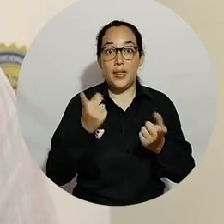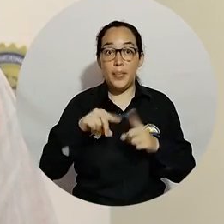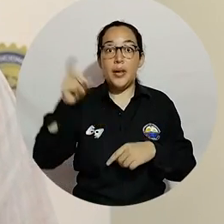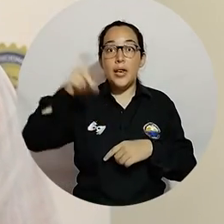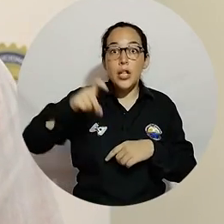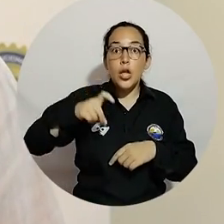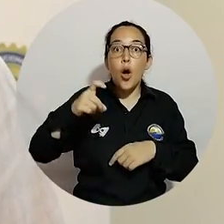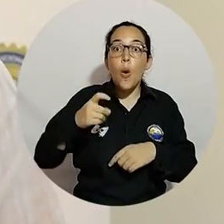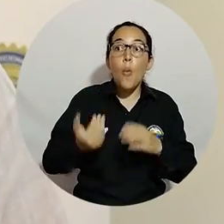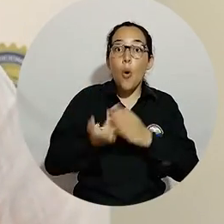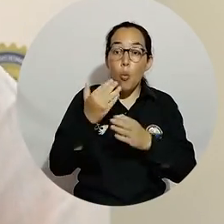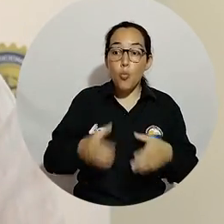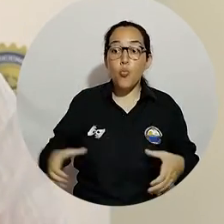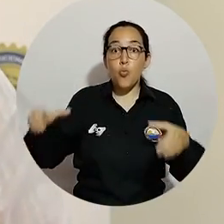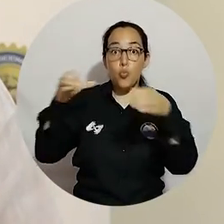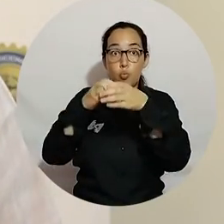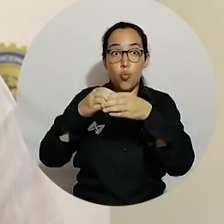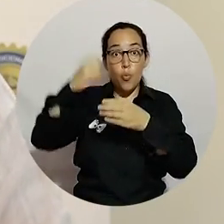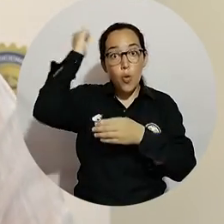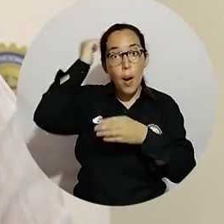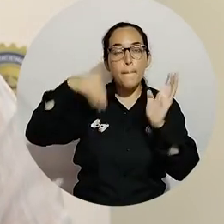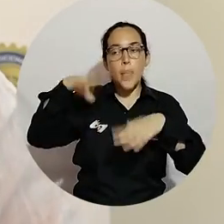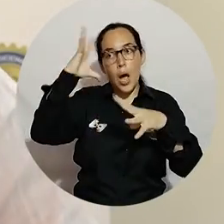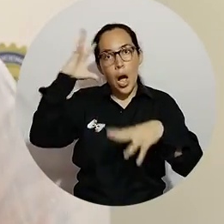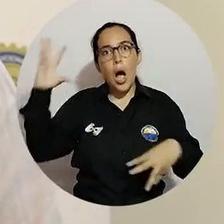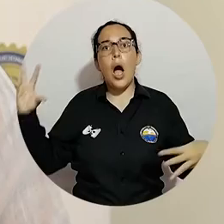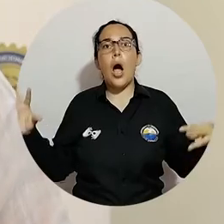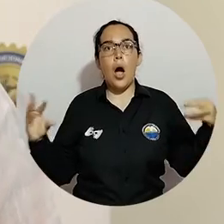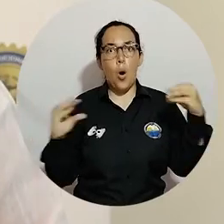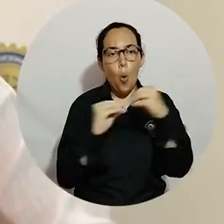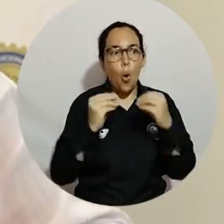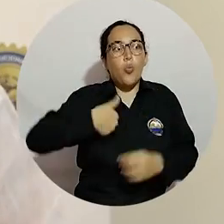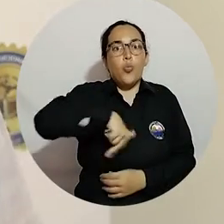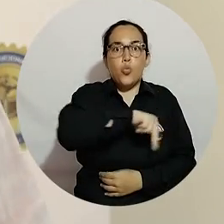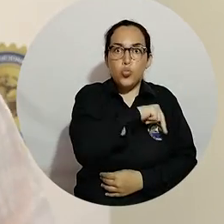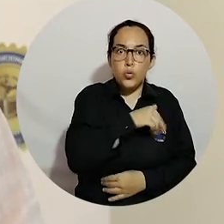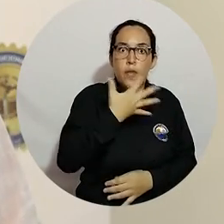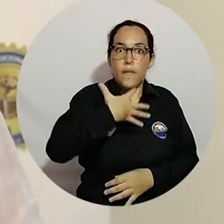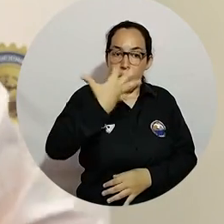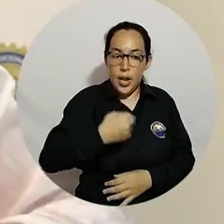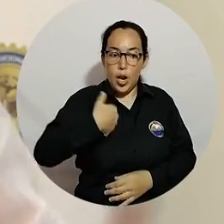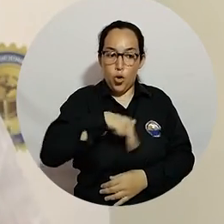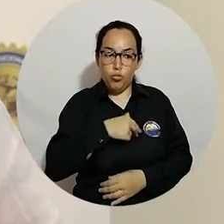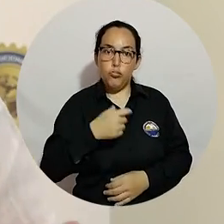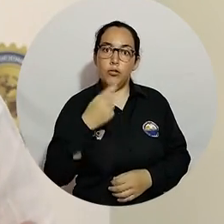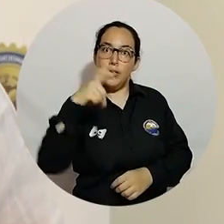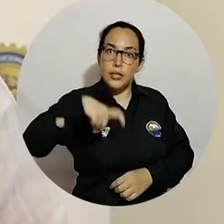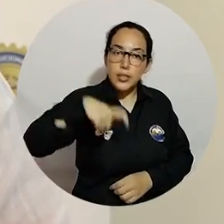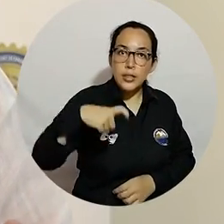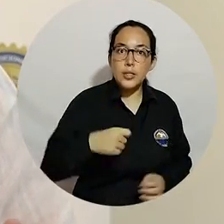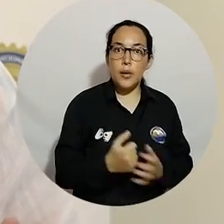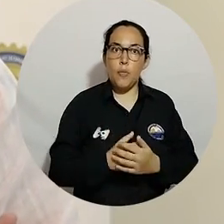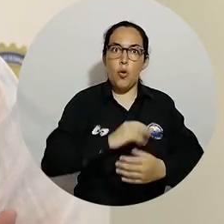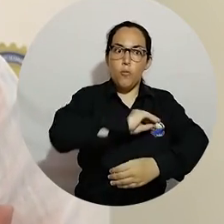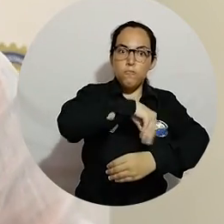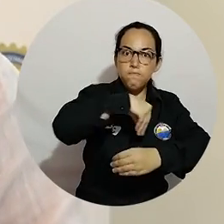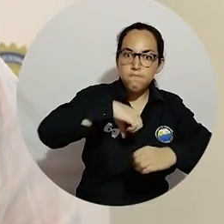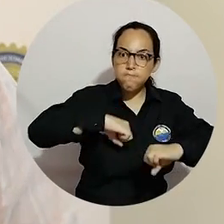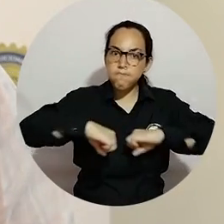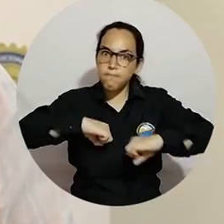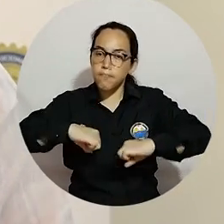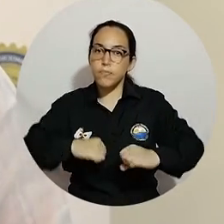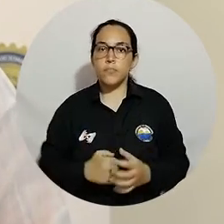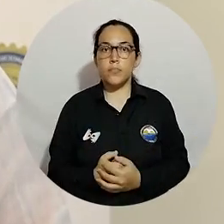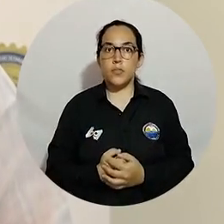También necesitamos actualizar nuestro estatuto docente para que esté más acuerdo con nuestra naturaleza, con lo que nosotros realmente somos, con